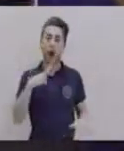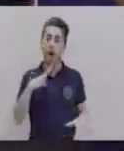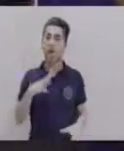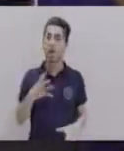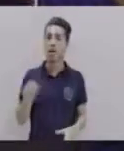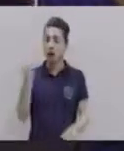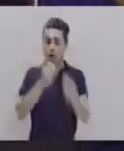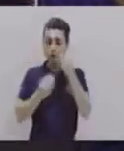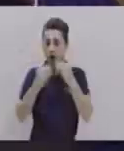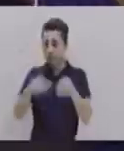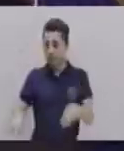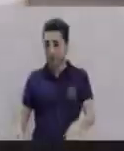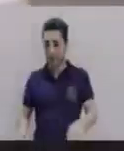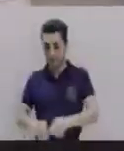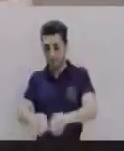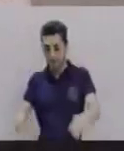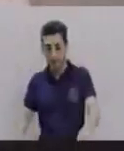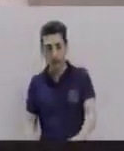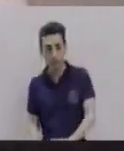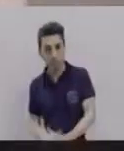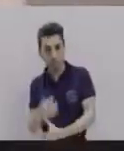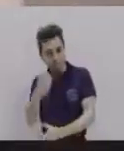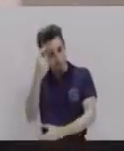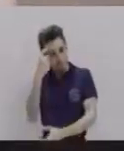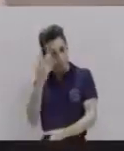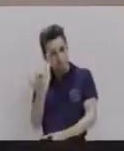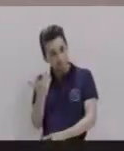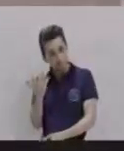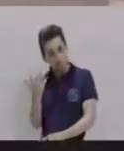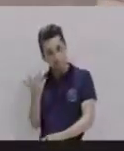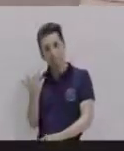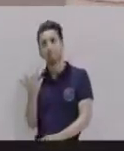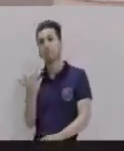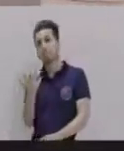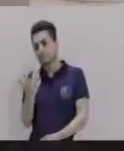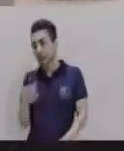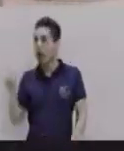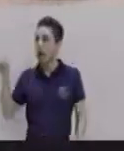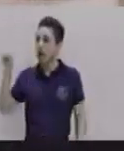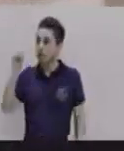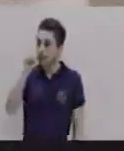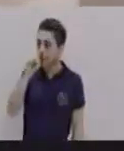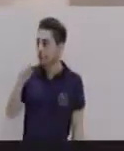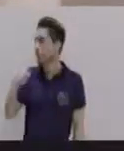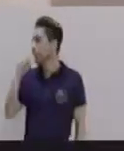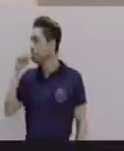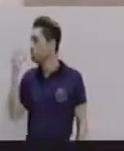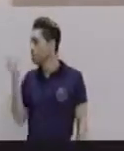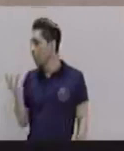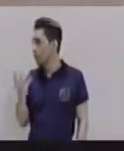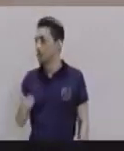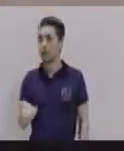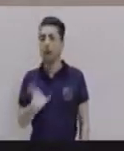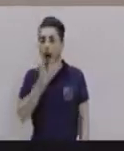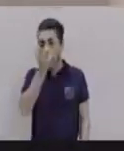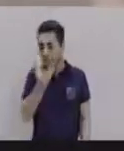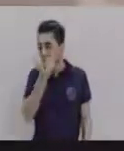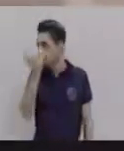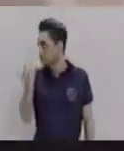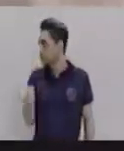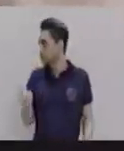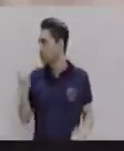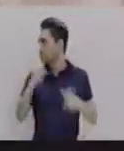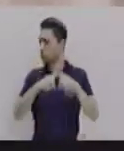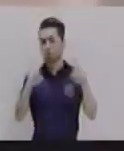produce la tierra. ¿Ya tienes en mente cuáles son? Así es. Zanahorias, tomates, manzanas y